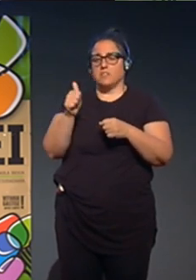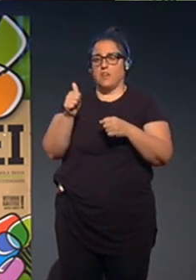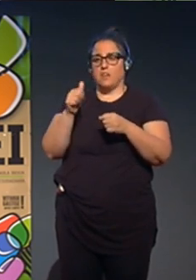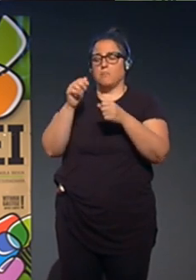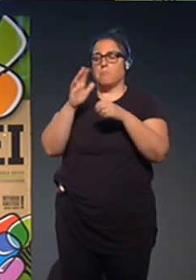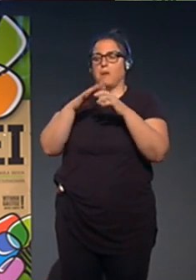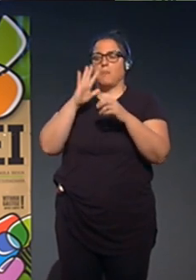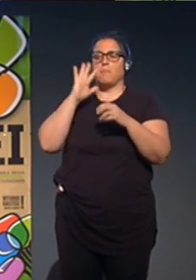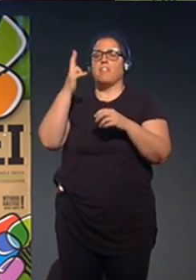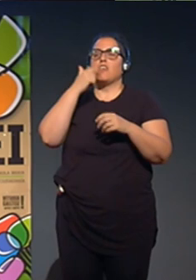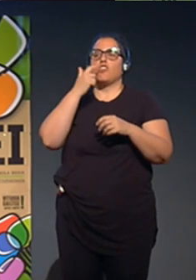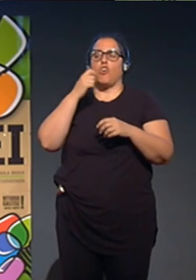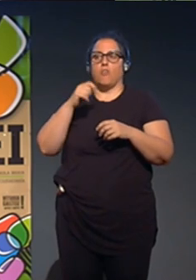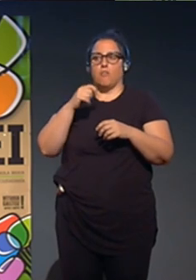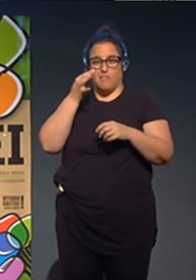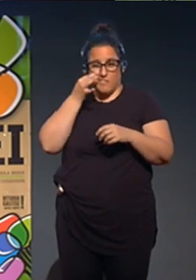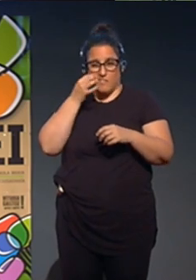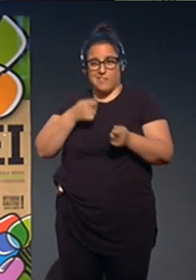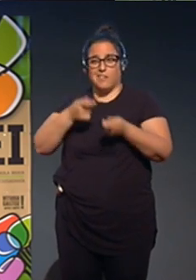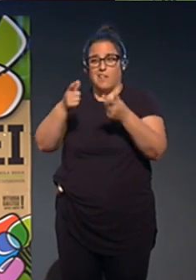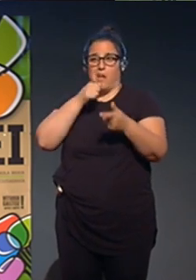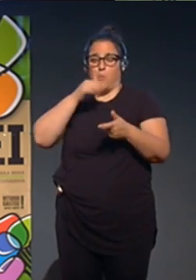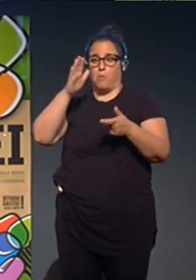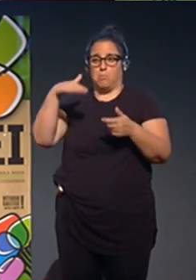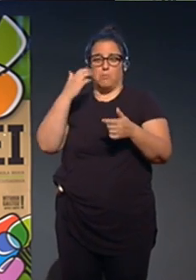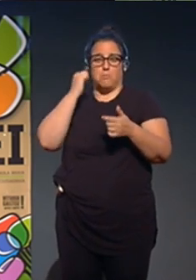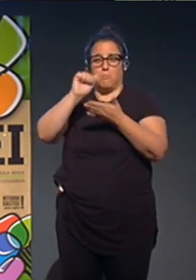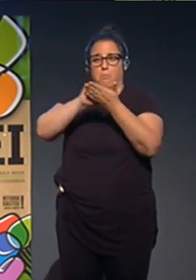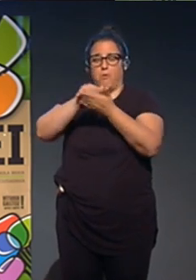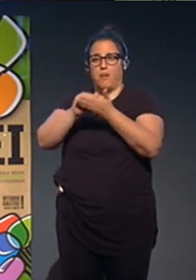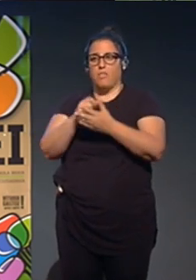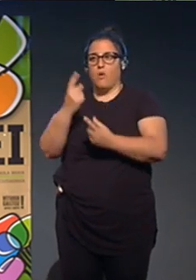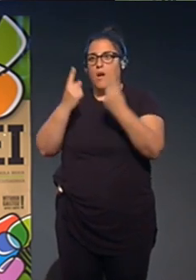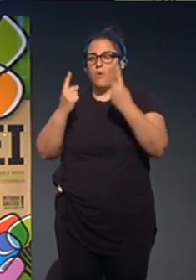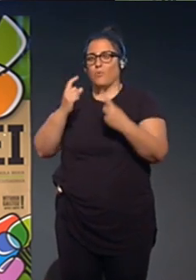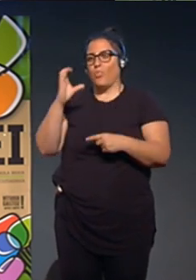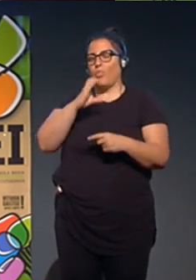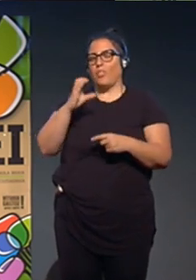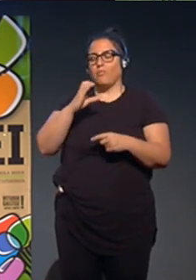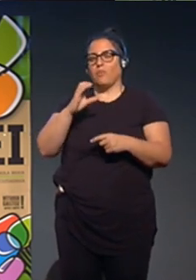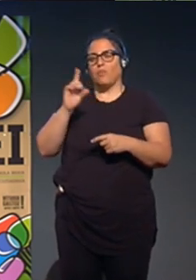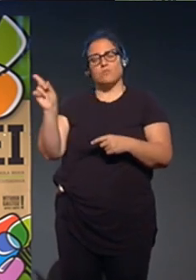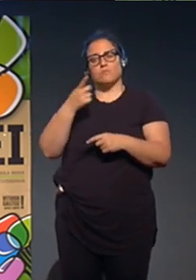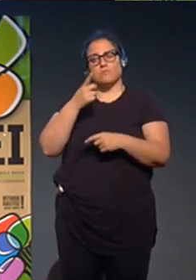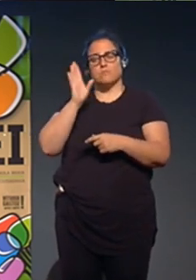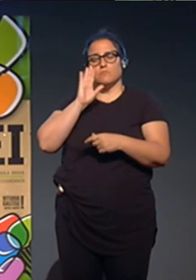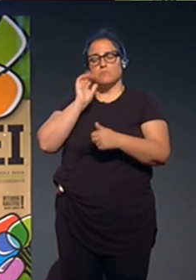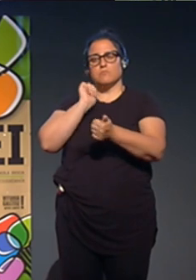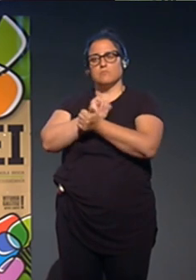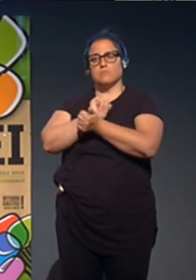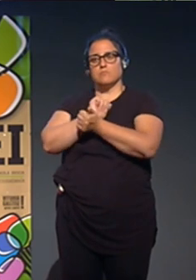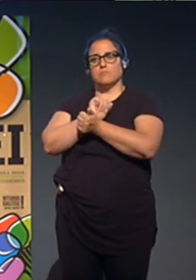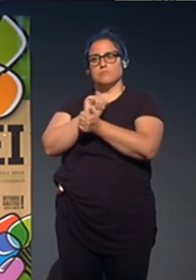y se borra eh Y algunos de estos científicos están acusados y se solicita hasta